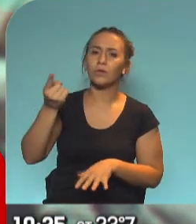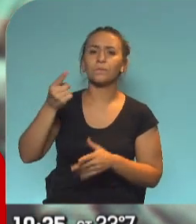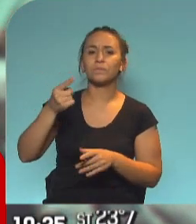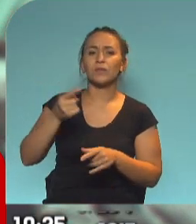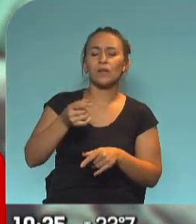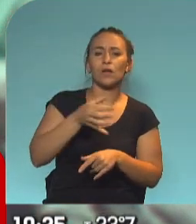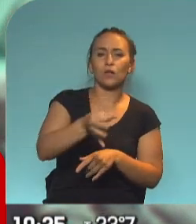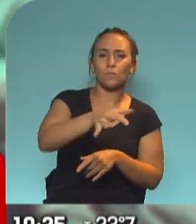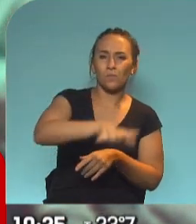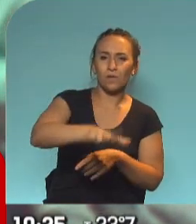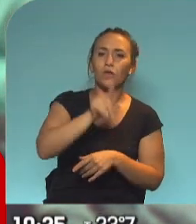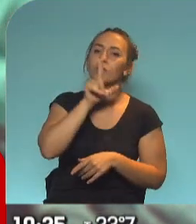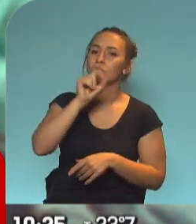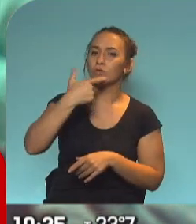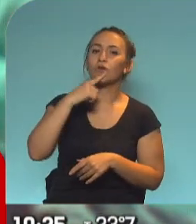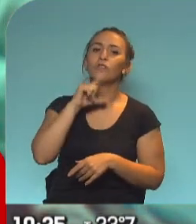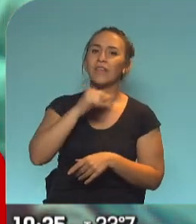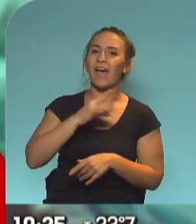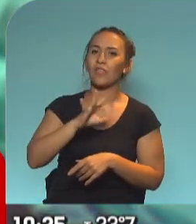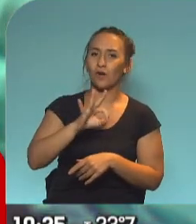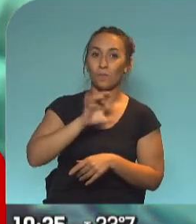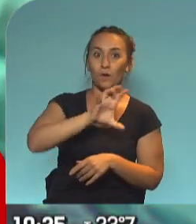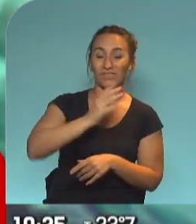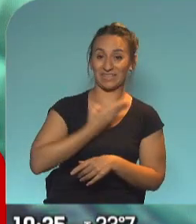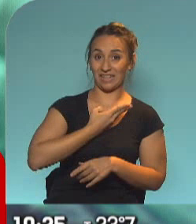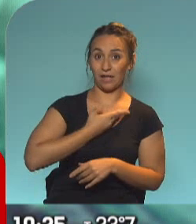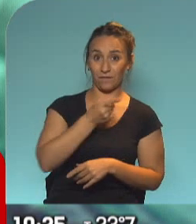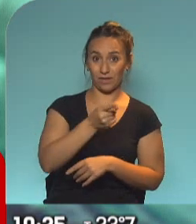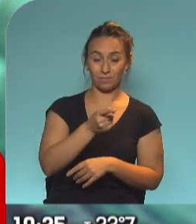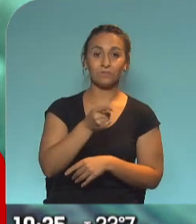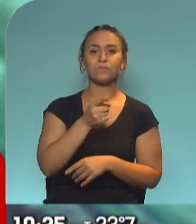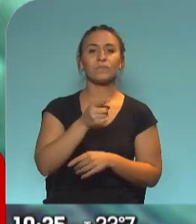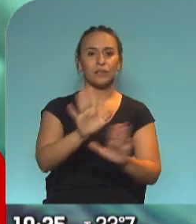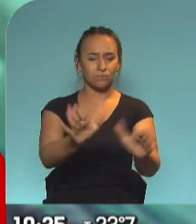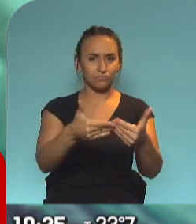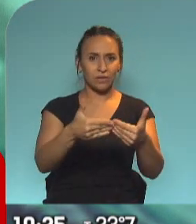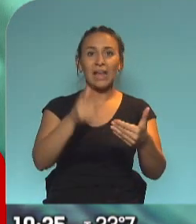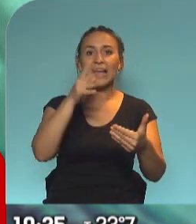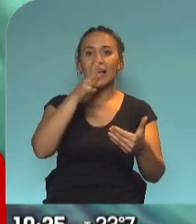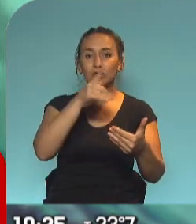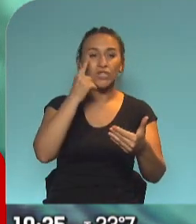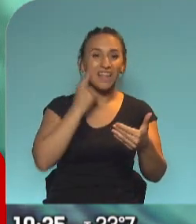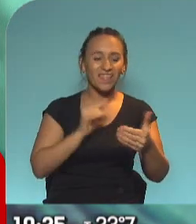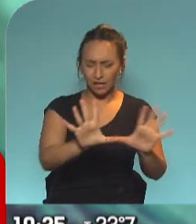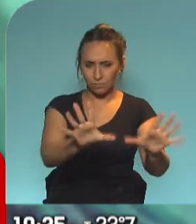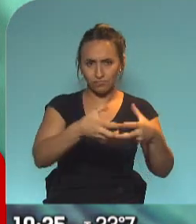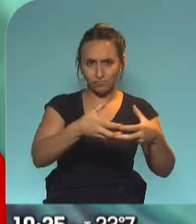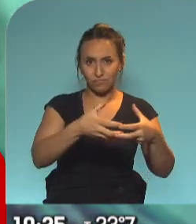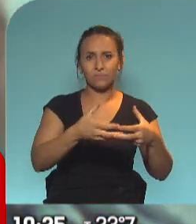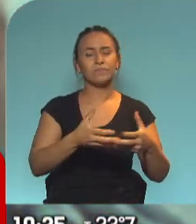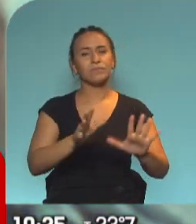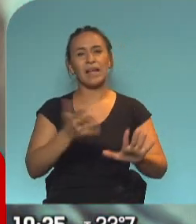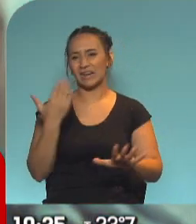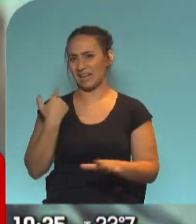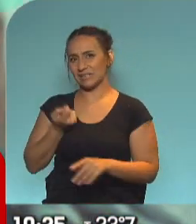Tostado, en la provincia de Santa Fe, en su provincia de Santa Fe, que cierra todo durante 14 días. Entiendo, recién lo hablábamos